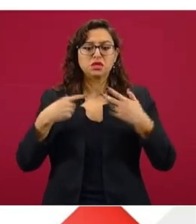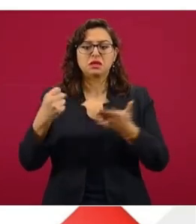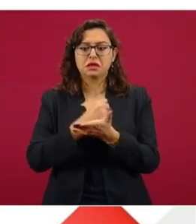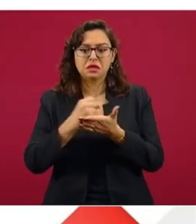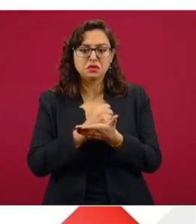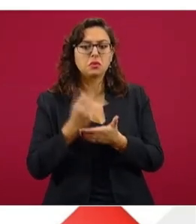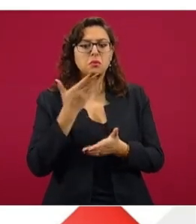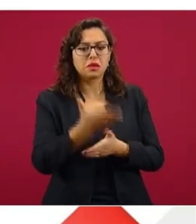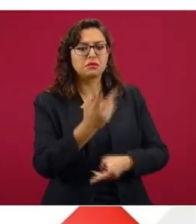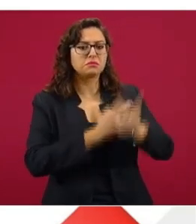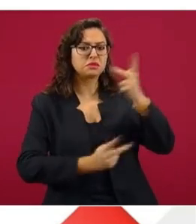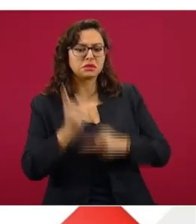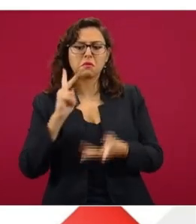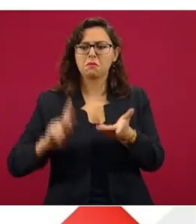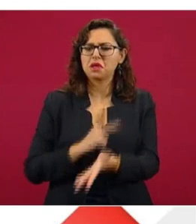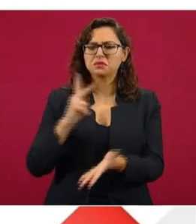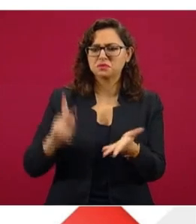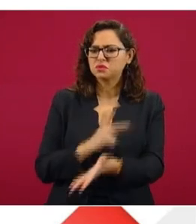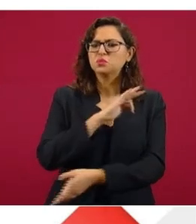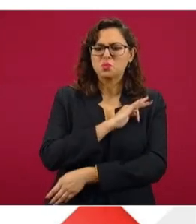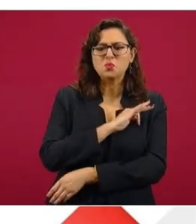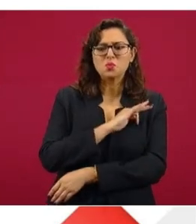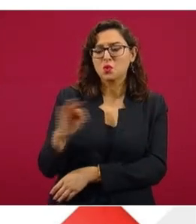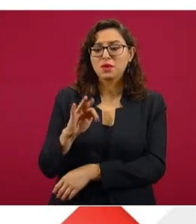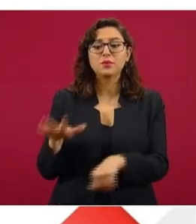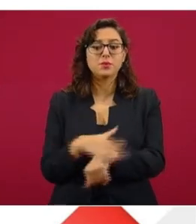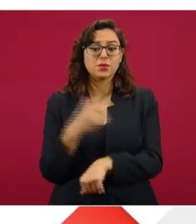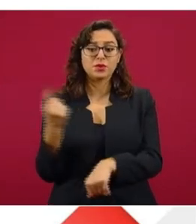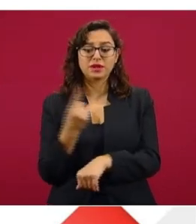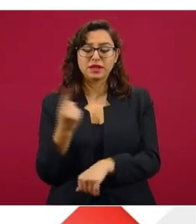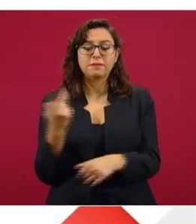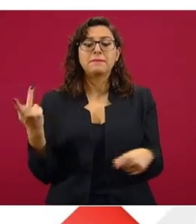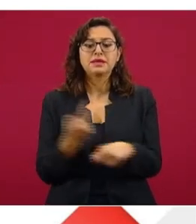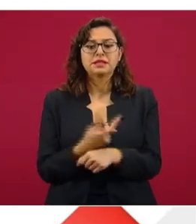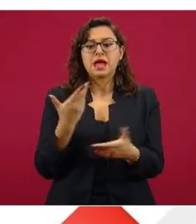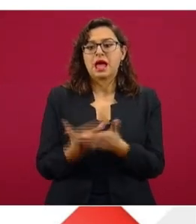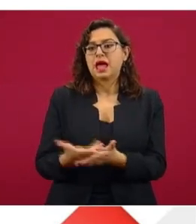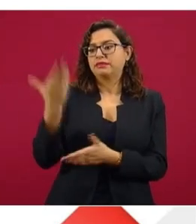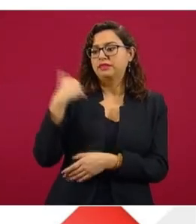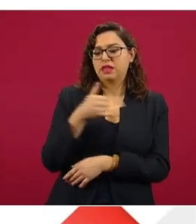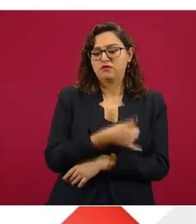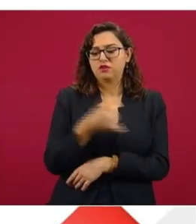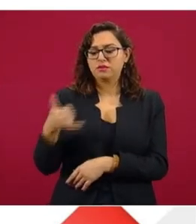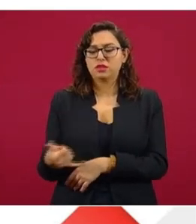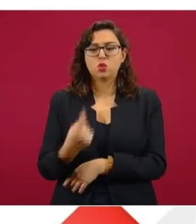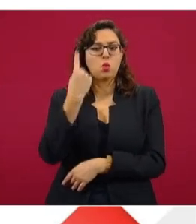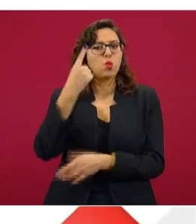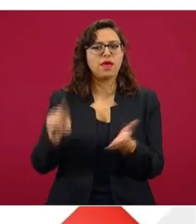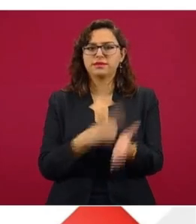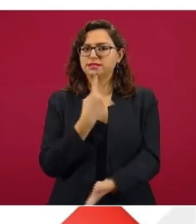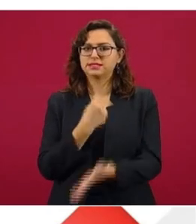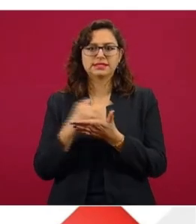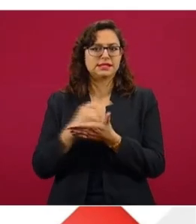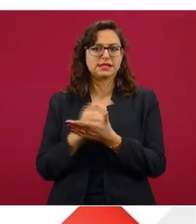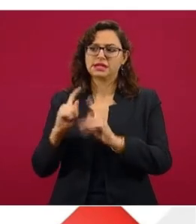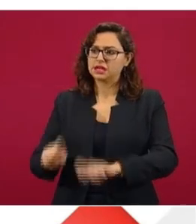necesiten. Lo que pasaba antes, antes de la reforma, es que el Infonavit estaba limitado a dar un solo crédito.